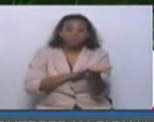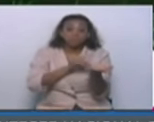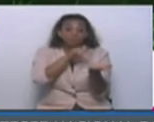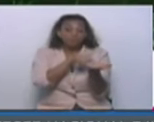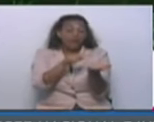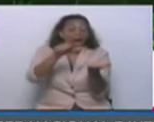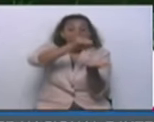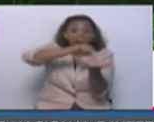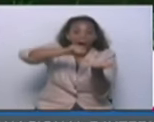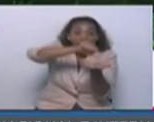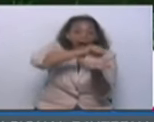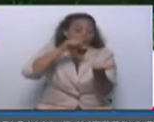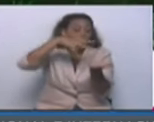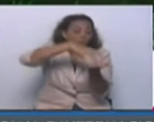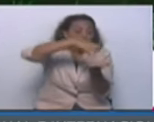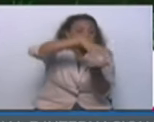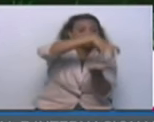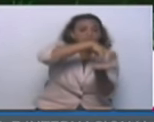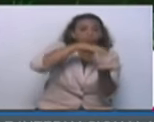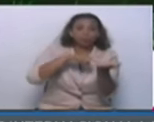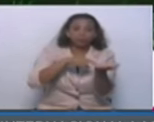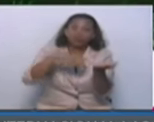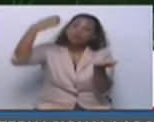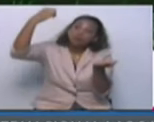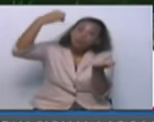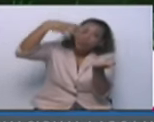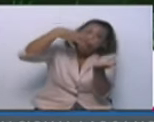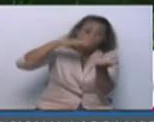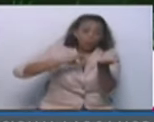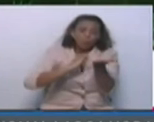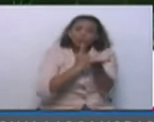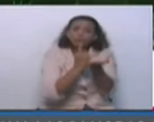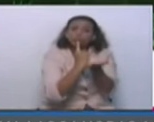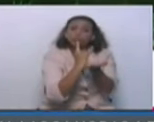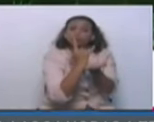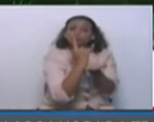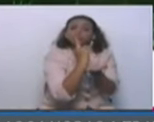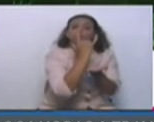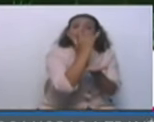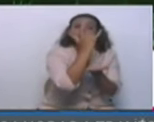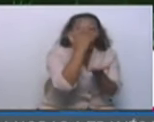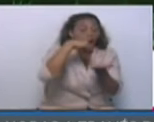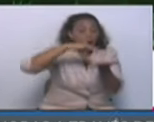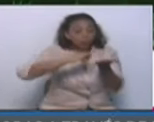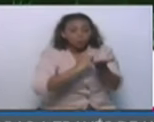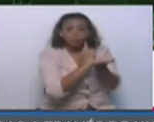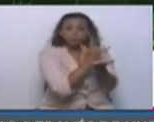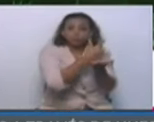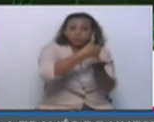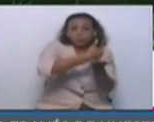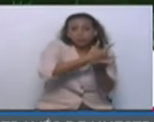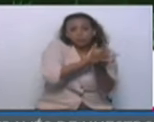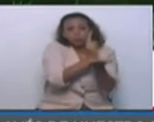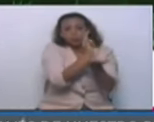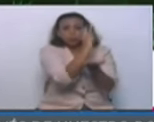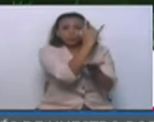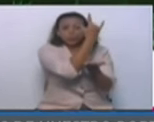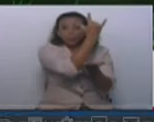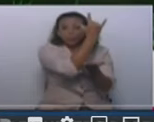echarle abono, agua y luego ver cómo crece, cuidar de insectos, que crezca bien. Que